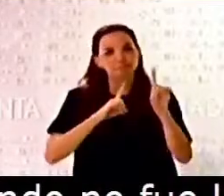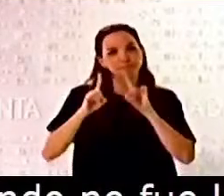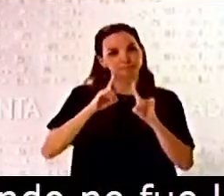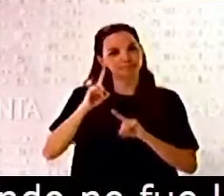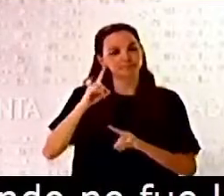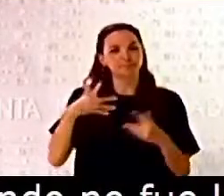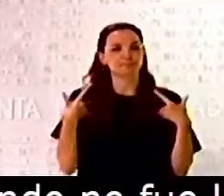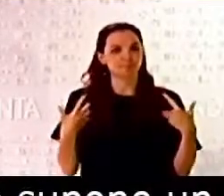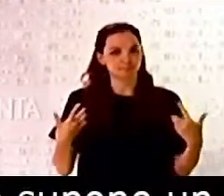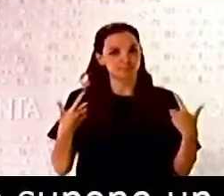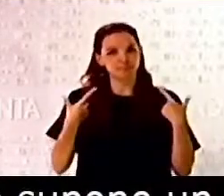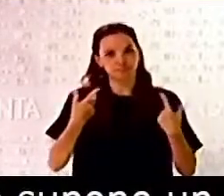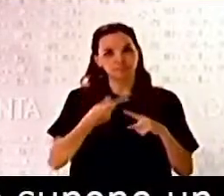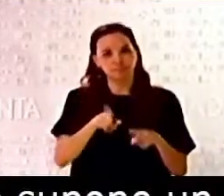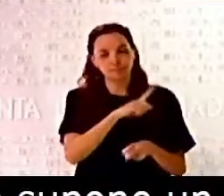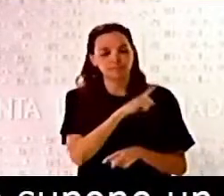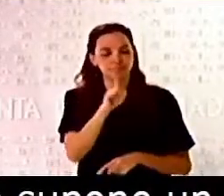elevado.